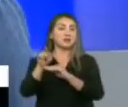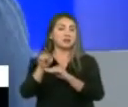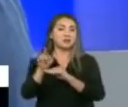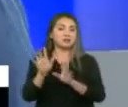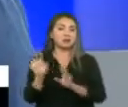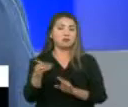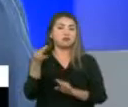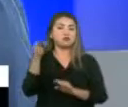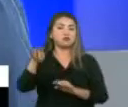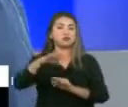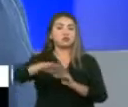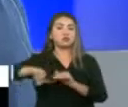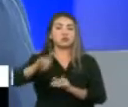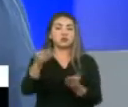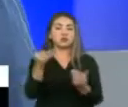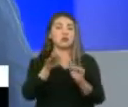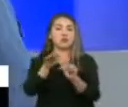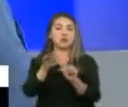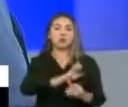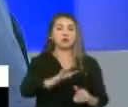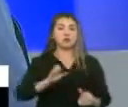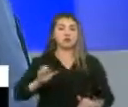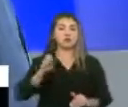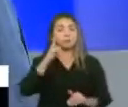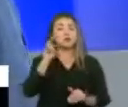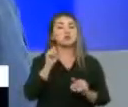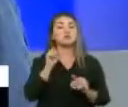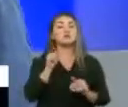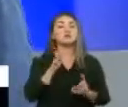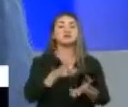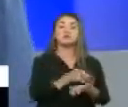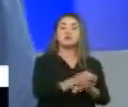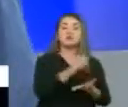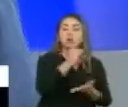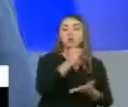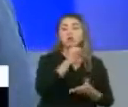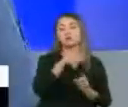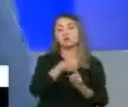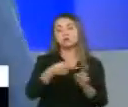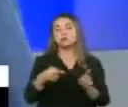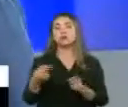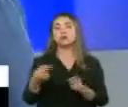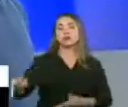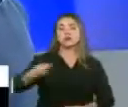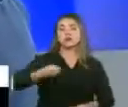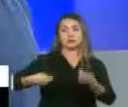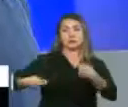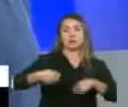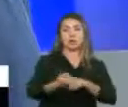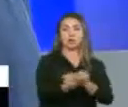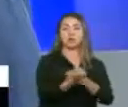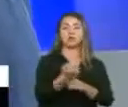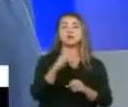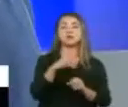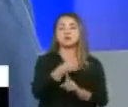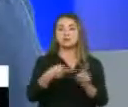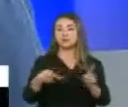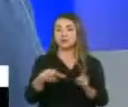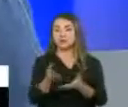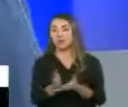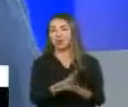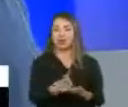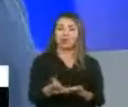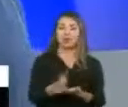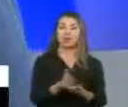están solos, no requieren ningún tipo de apoyo por parte del Estado. En cambio, los sectores más desposeídos requieren muchos subsidios de parte del Estado. Y los sectores medios están en la mitad. Y muchas veces